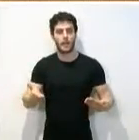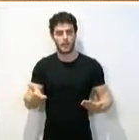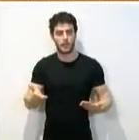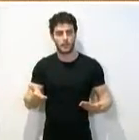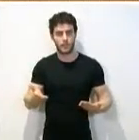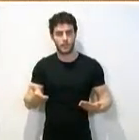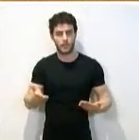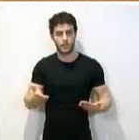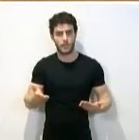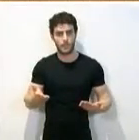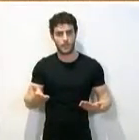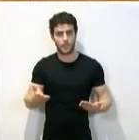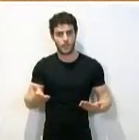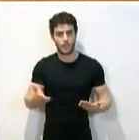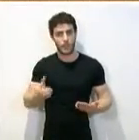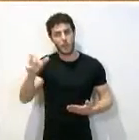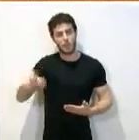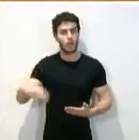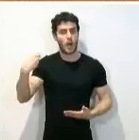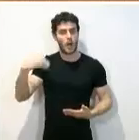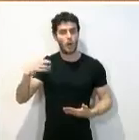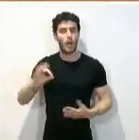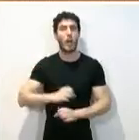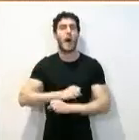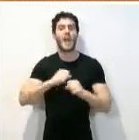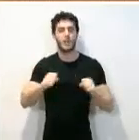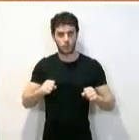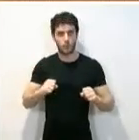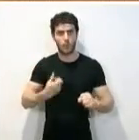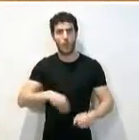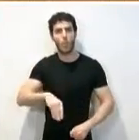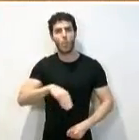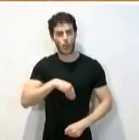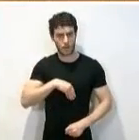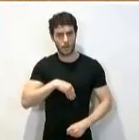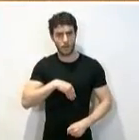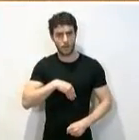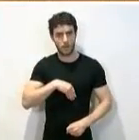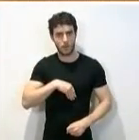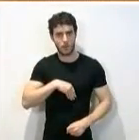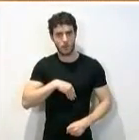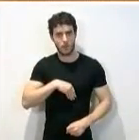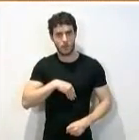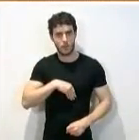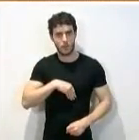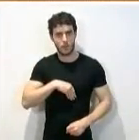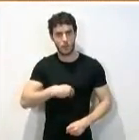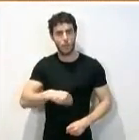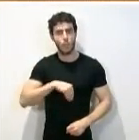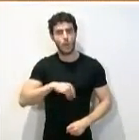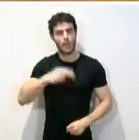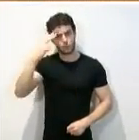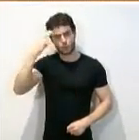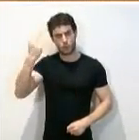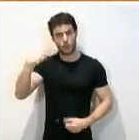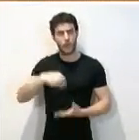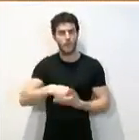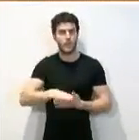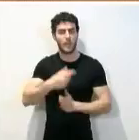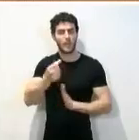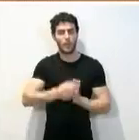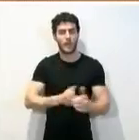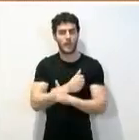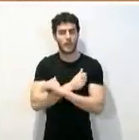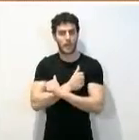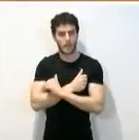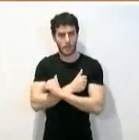ocurrir que un joven o un adulto fallece se suicida estando en una lista de espera en